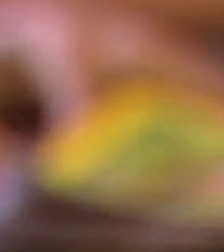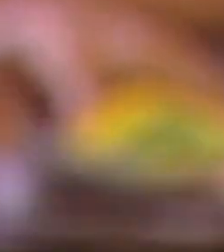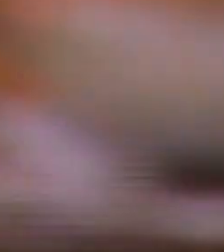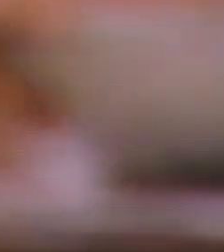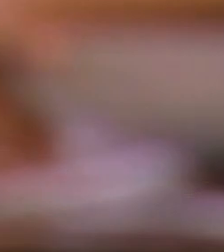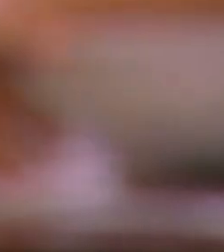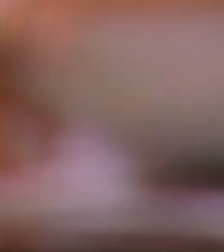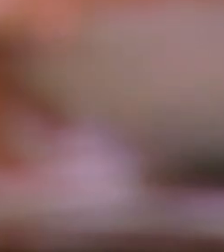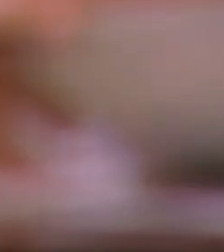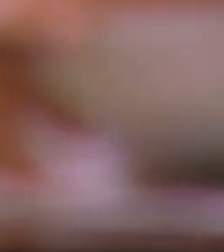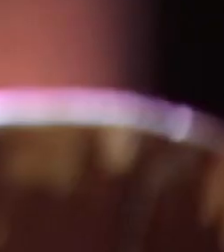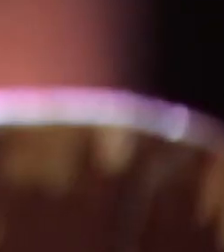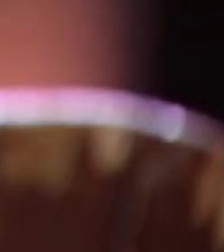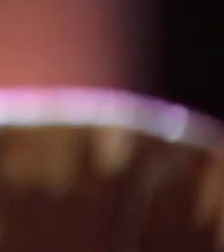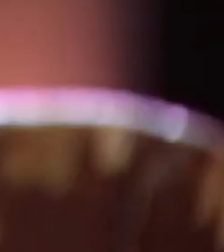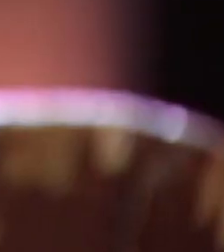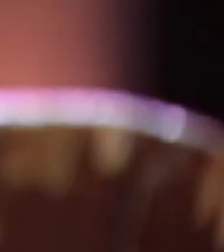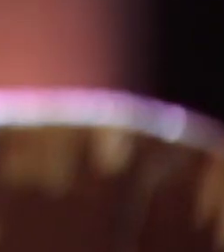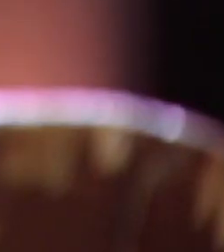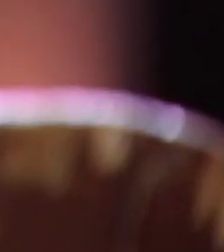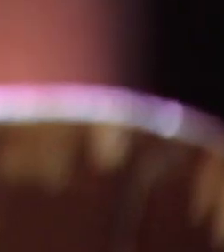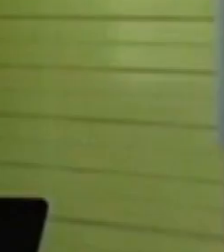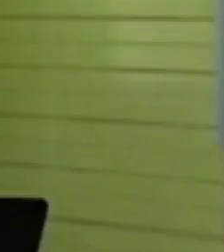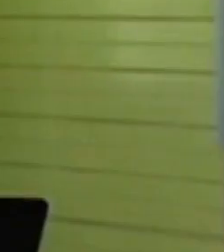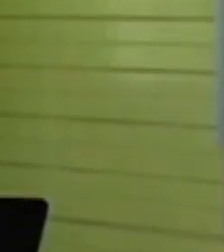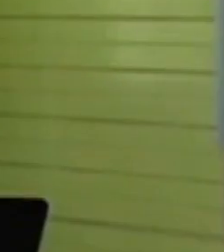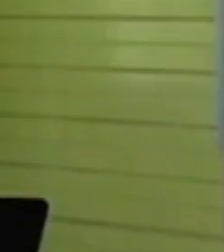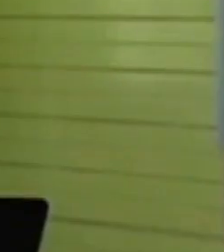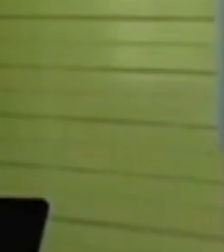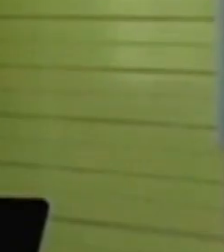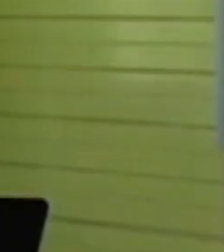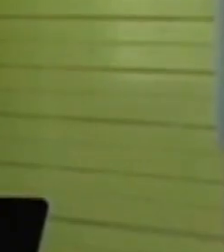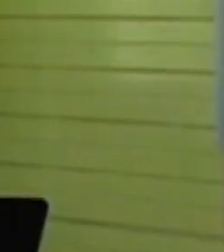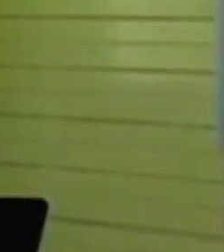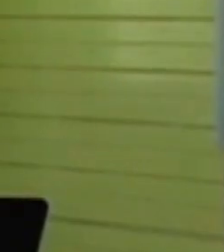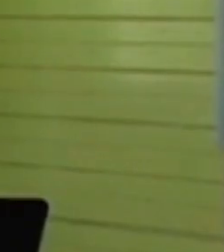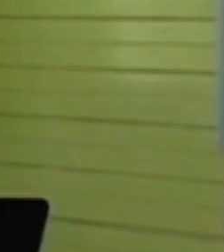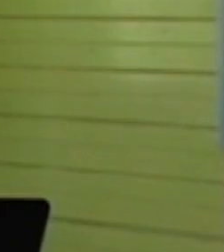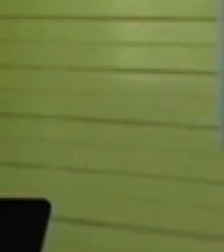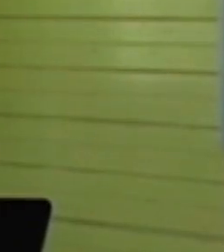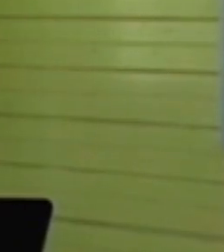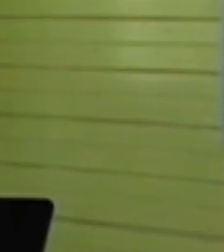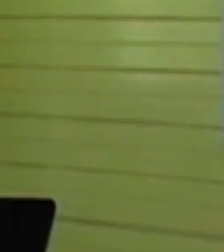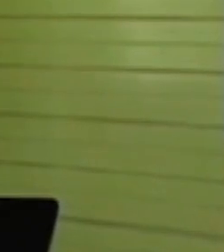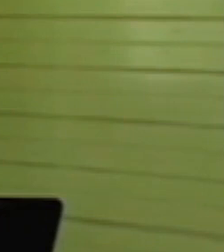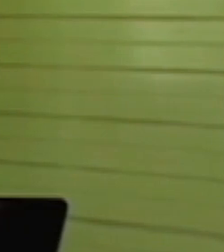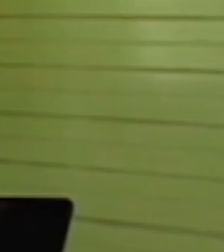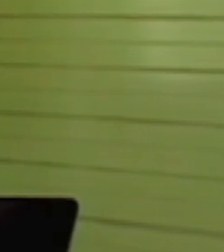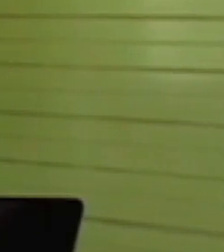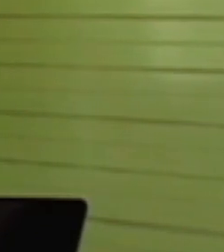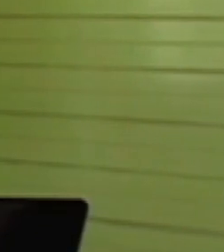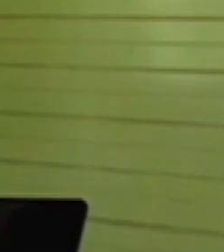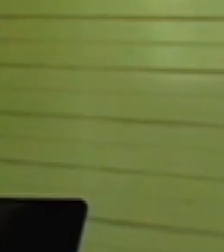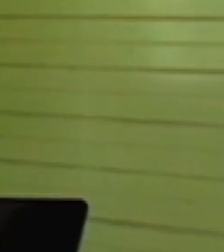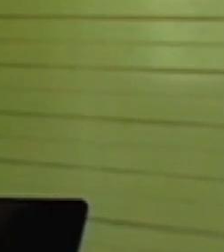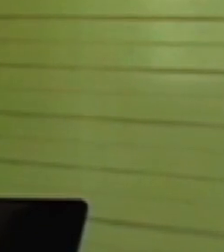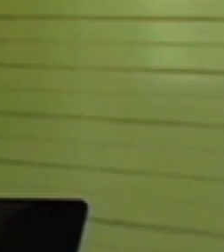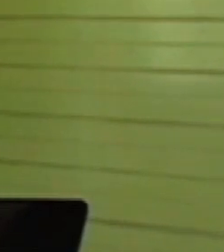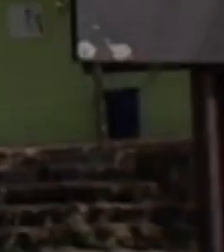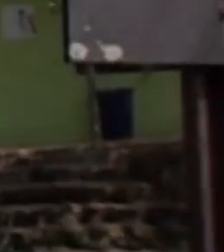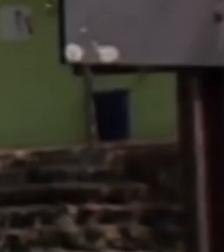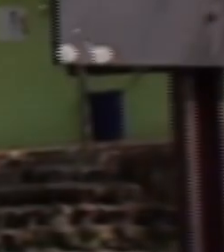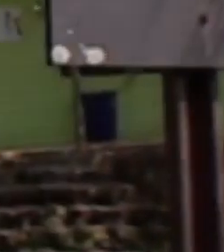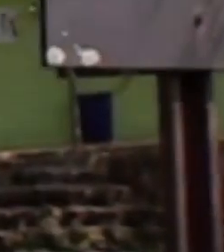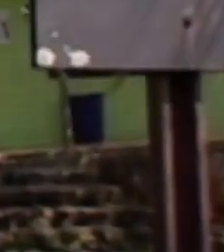agua. Comen cerca del agua, construyen los nidos cerca del agua, descansan cerca